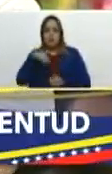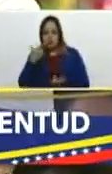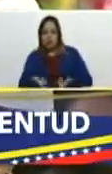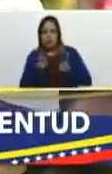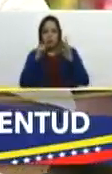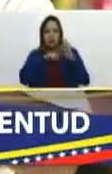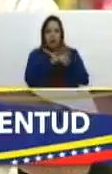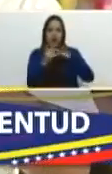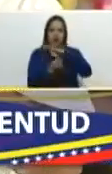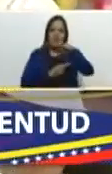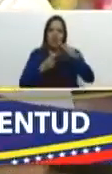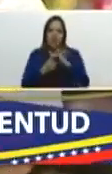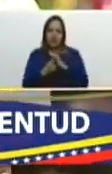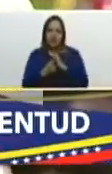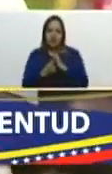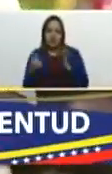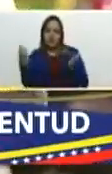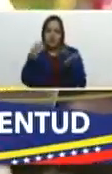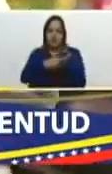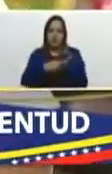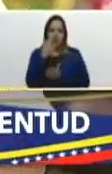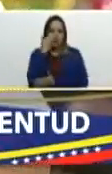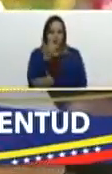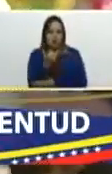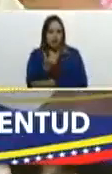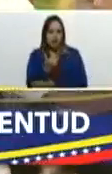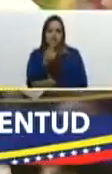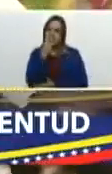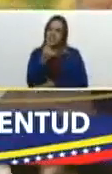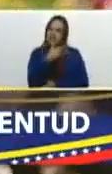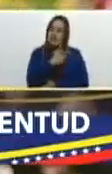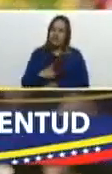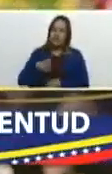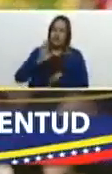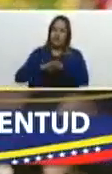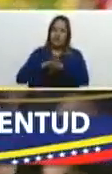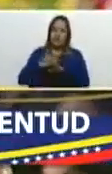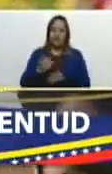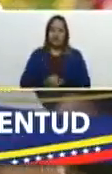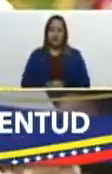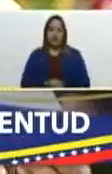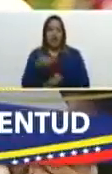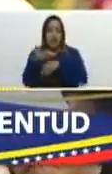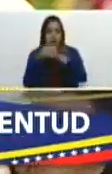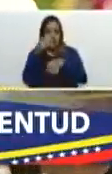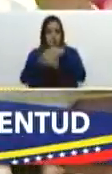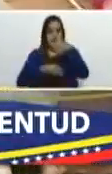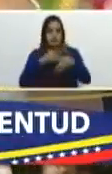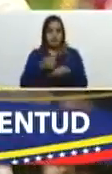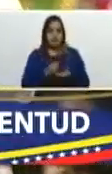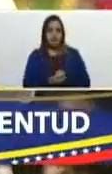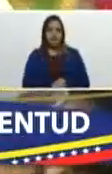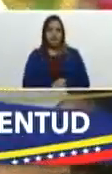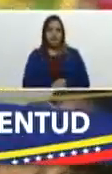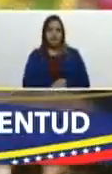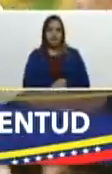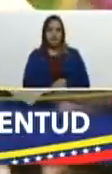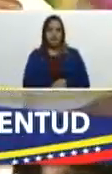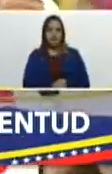de datos para la recarga. Y eso se lo decimos, presidente, porque debido a lo que le comentamos anteriormente,